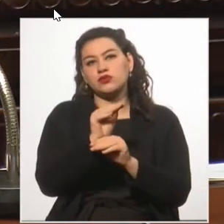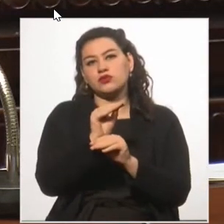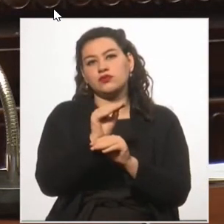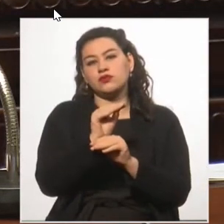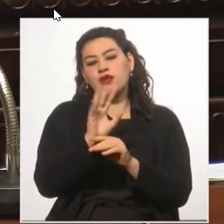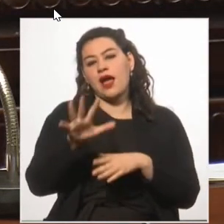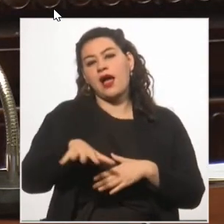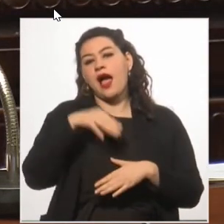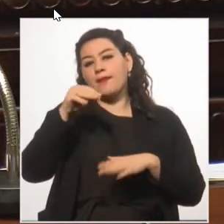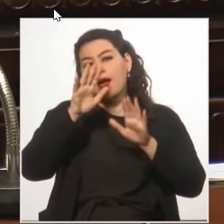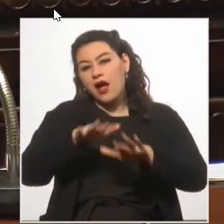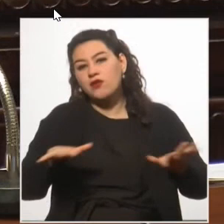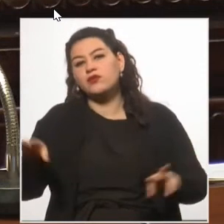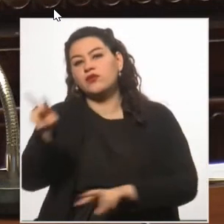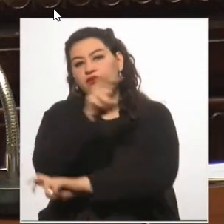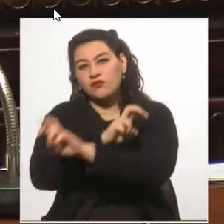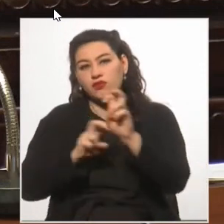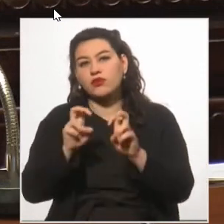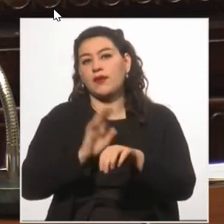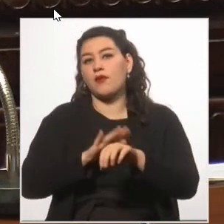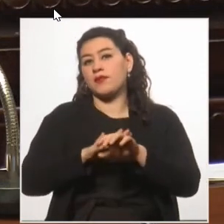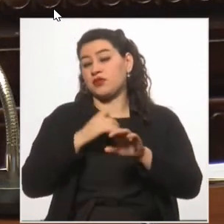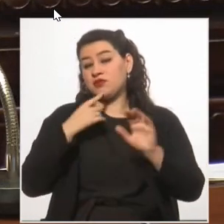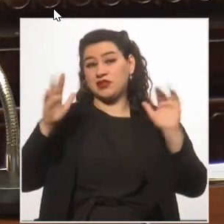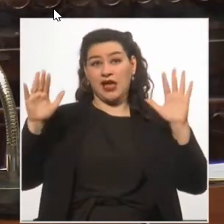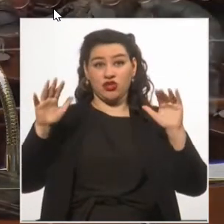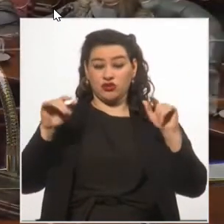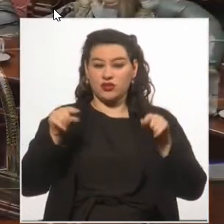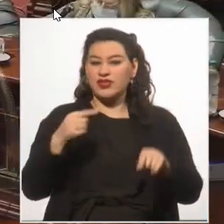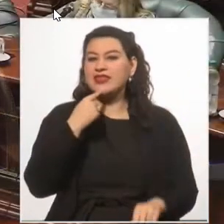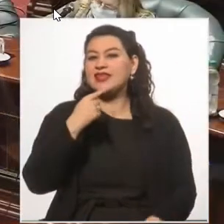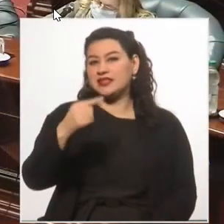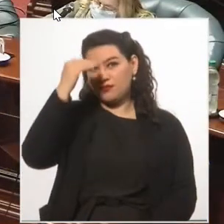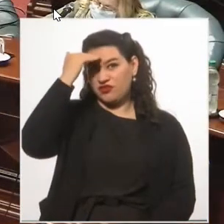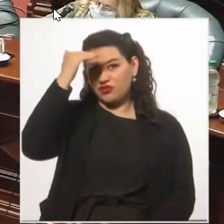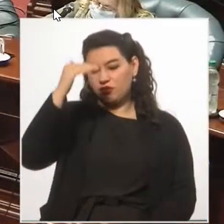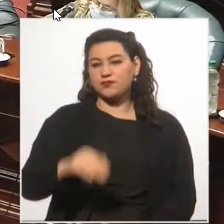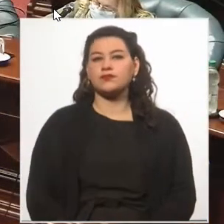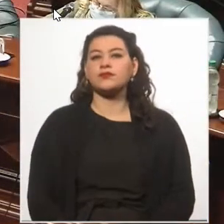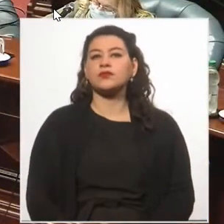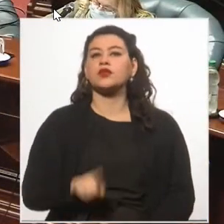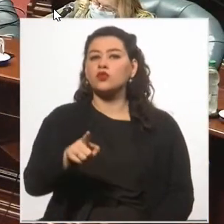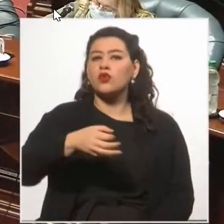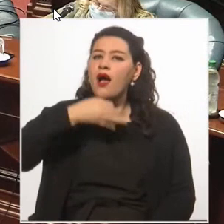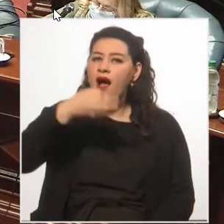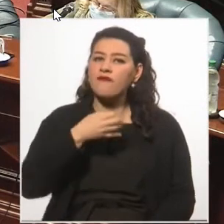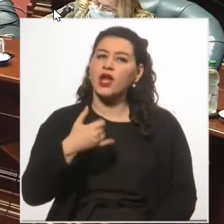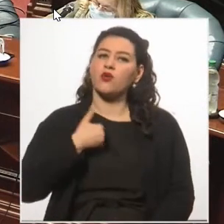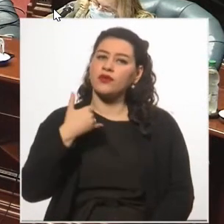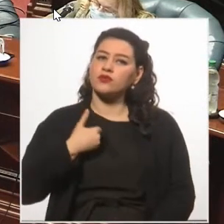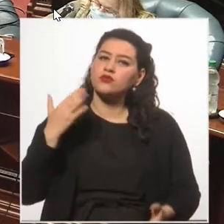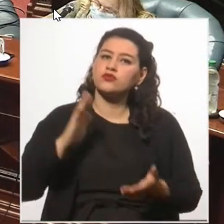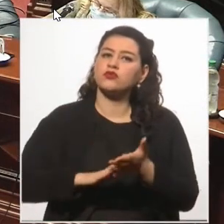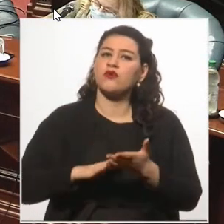el alma de sus alumnos en el momento de la despedida. Decía el profesor, hablar a la juventud sobre